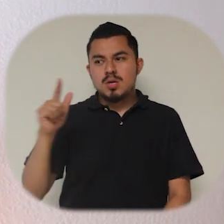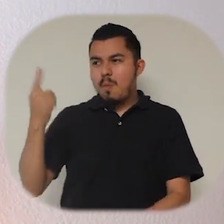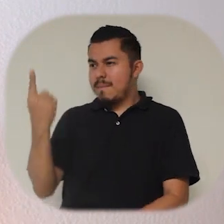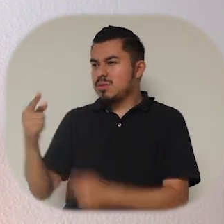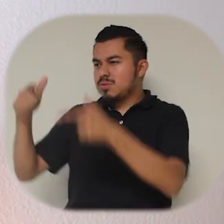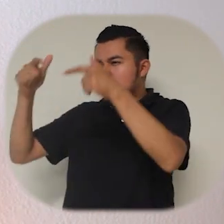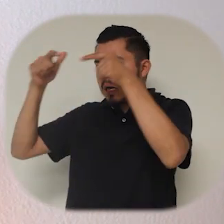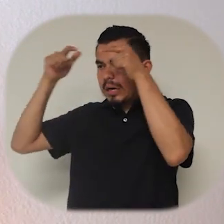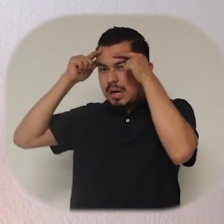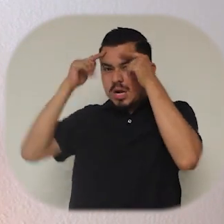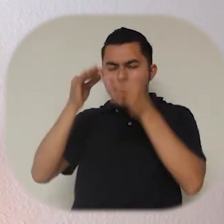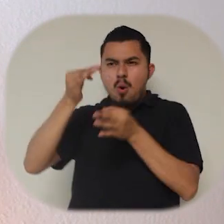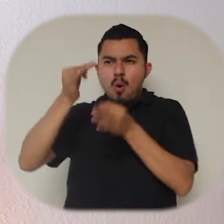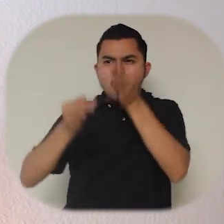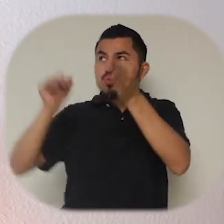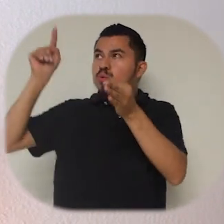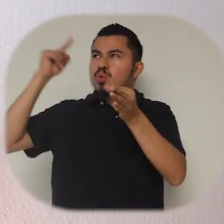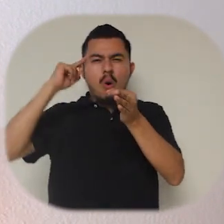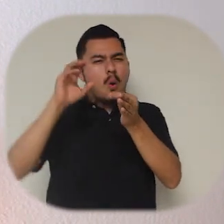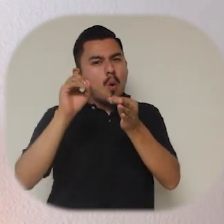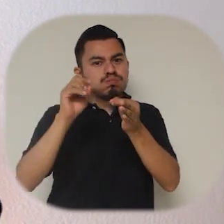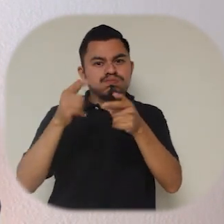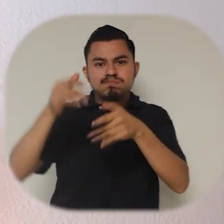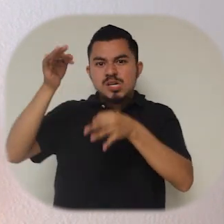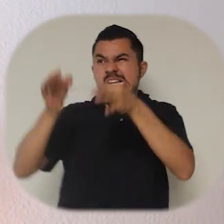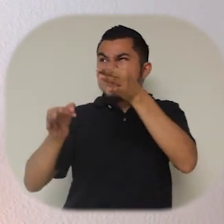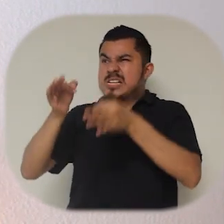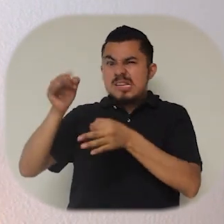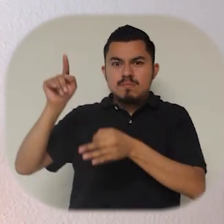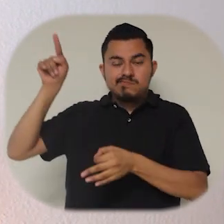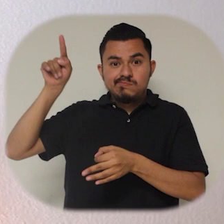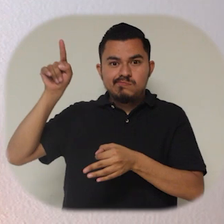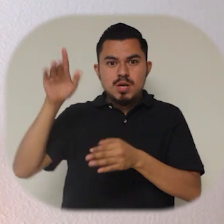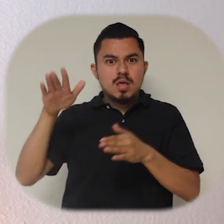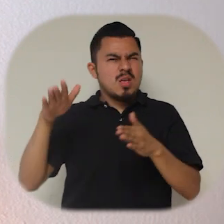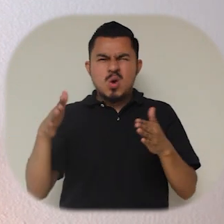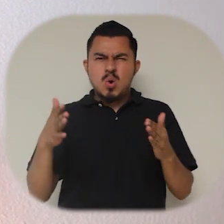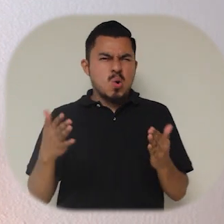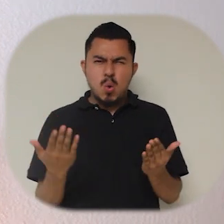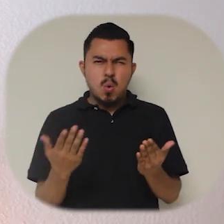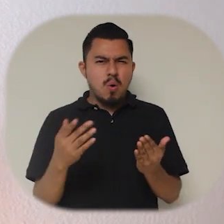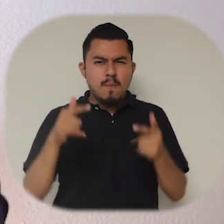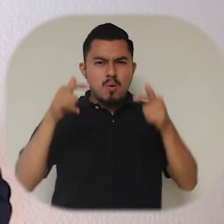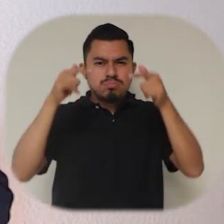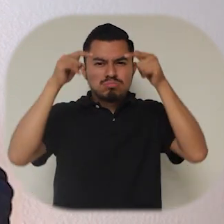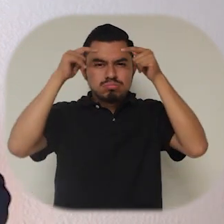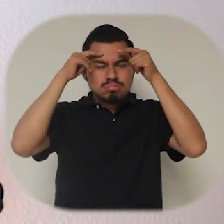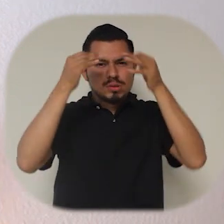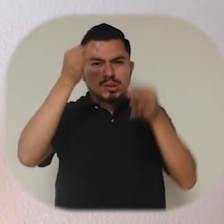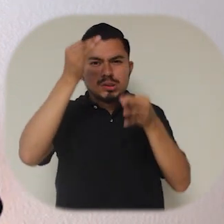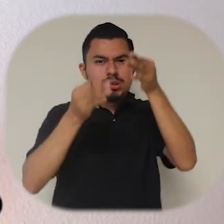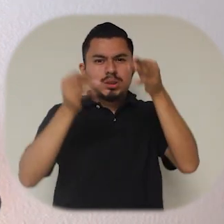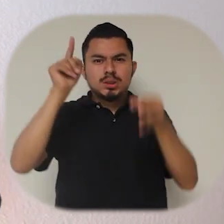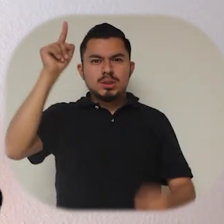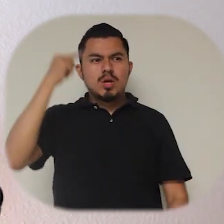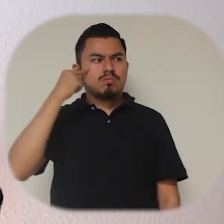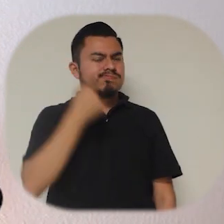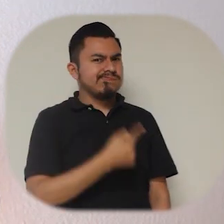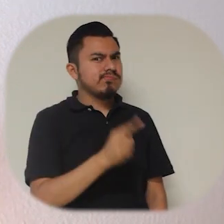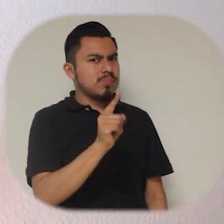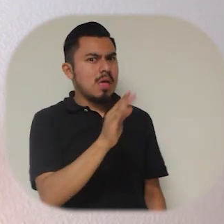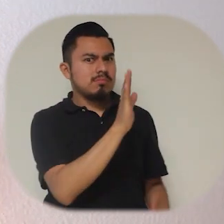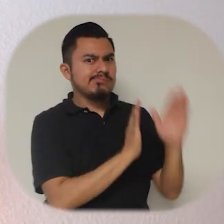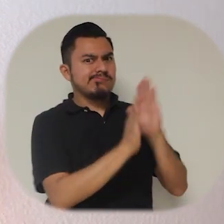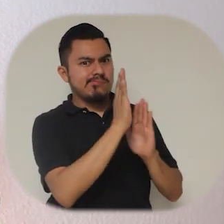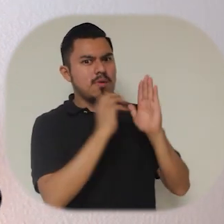si era malvado ante Dios. Así que, ¿cómo era el rey ante Dios? Este fue un criterio muy importante para la historia. Así que los libros